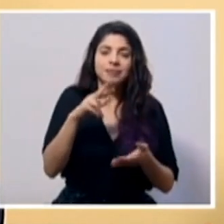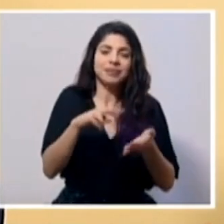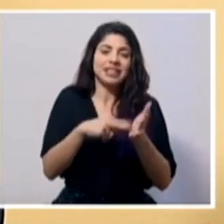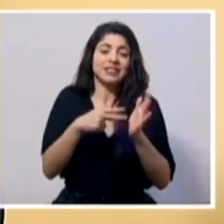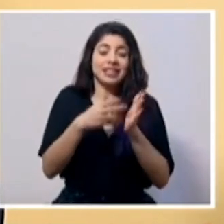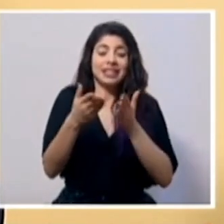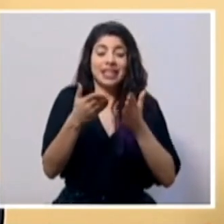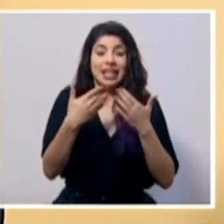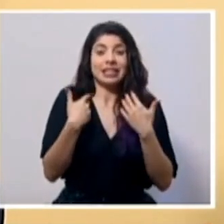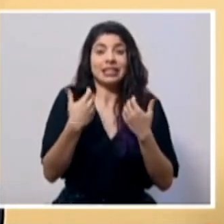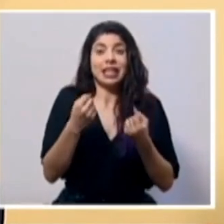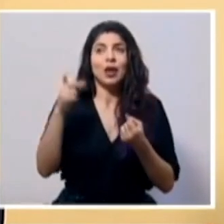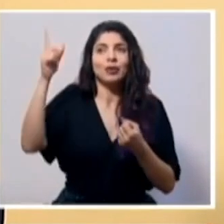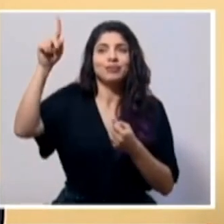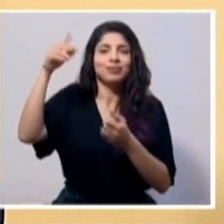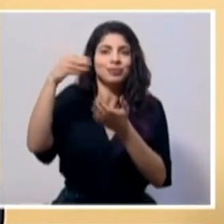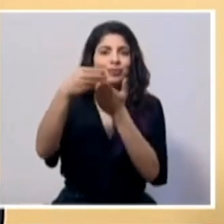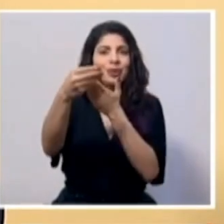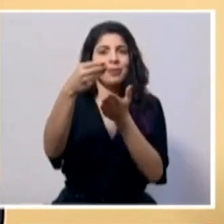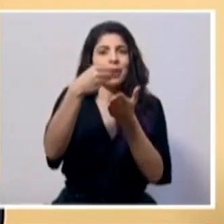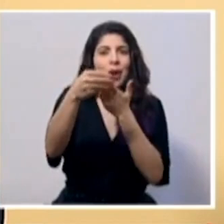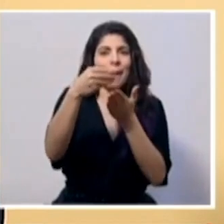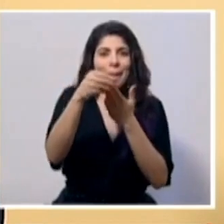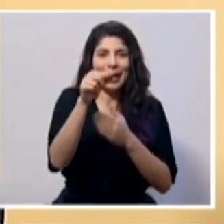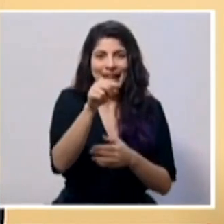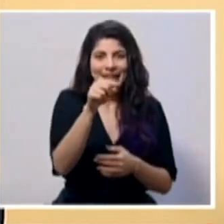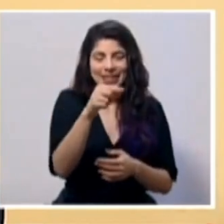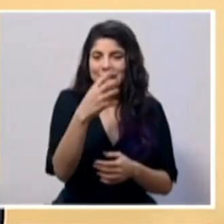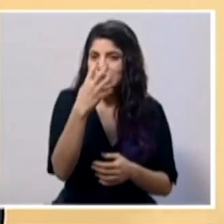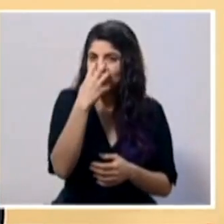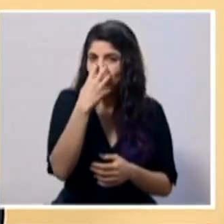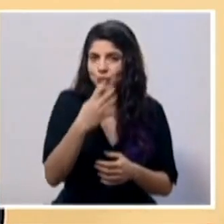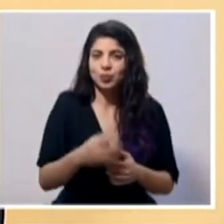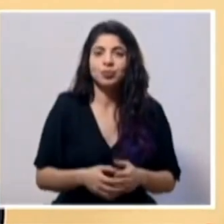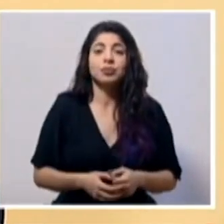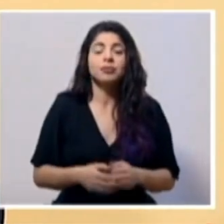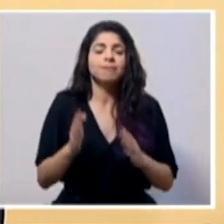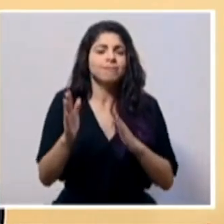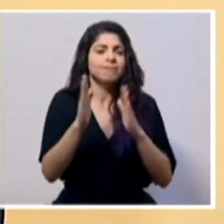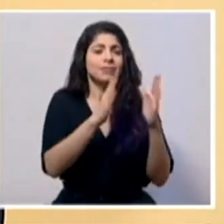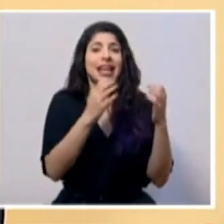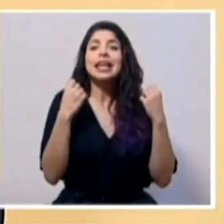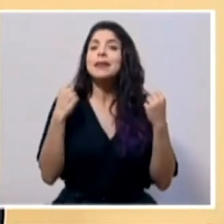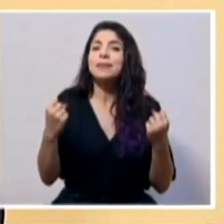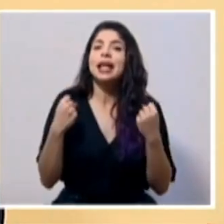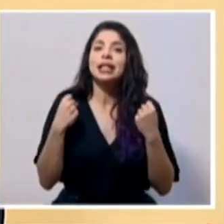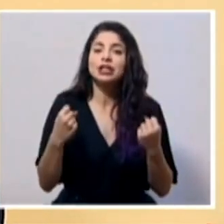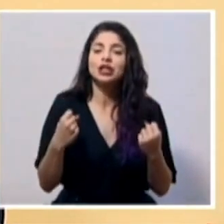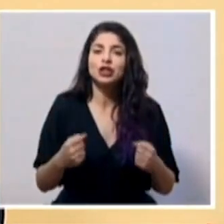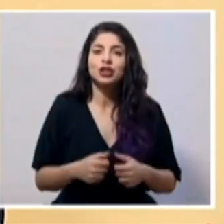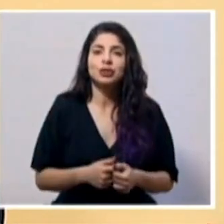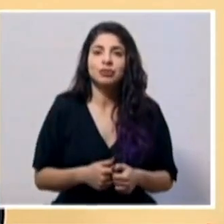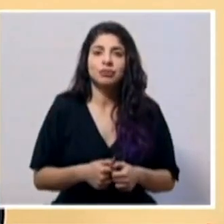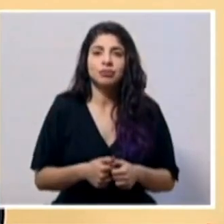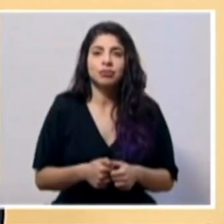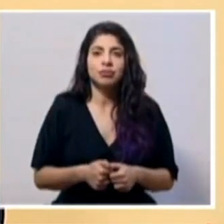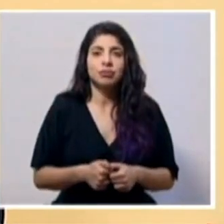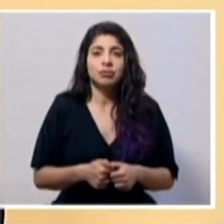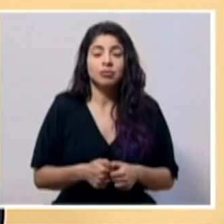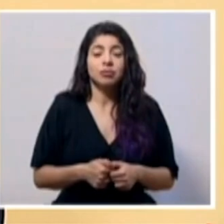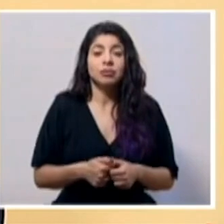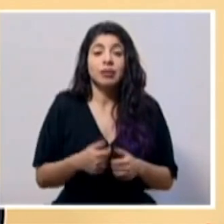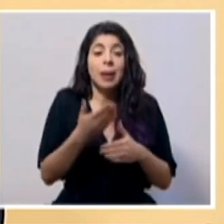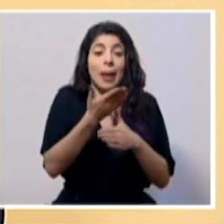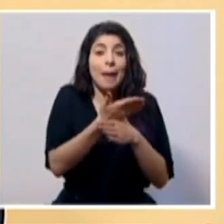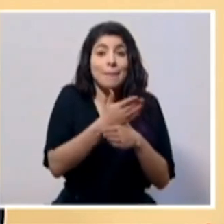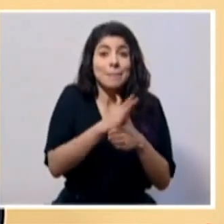los servicios de salud compran ese tipo de dispositivos. Con respecto a los gimnasios, en